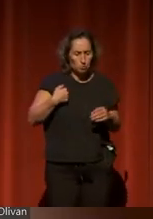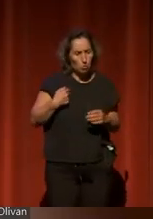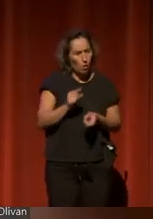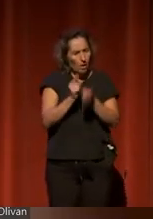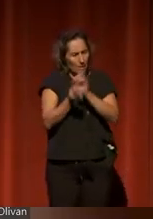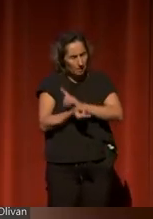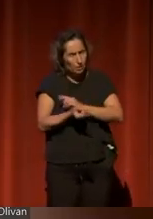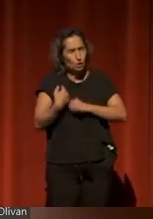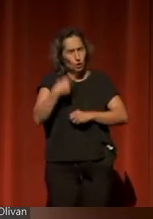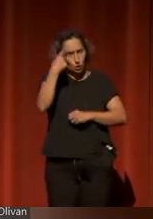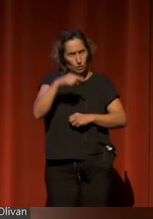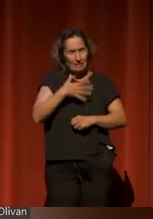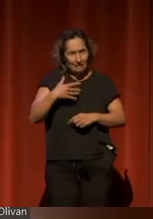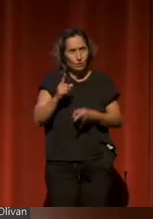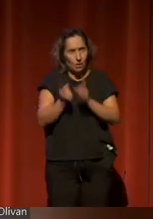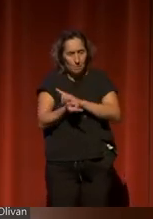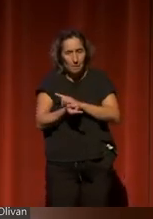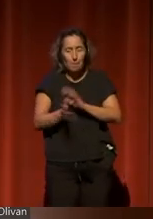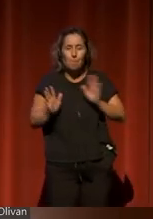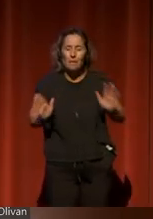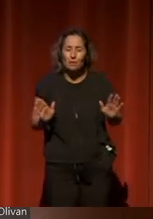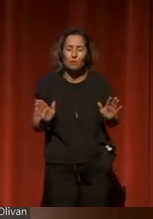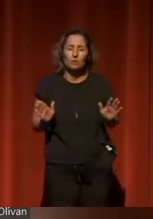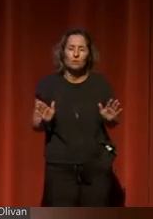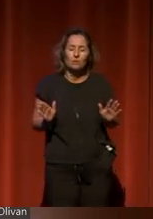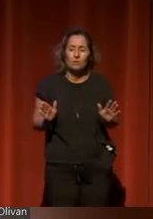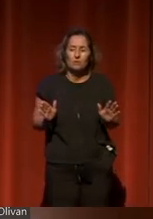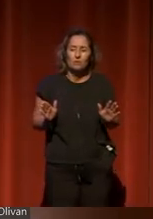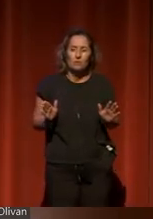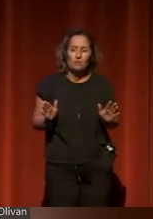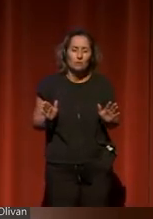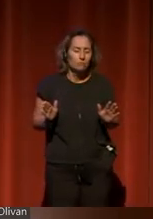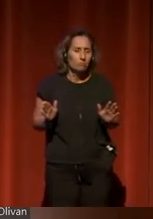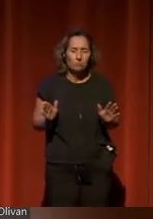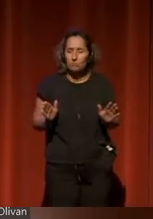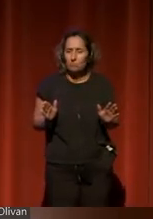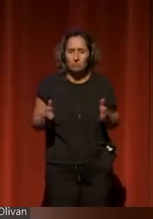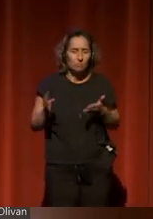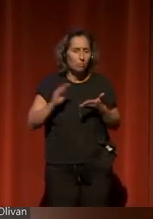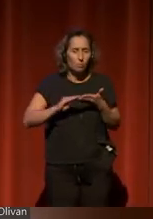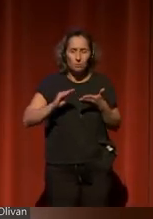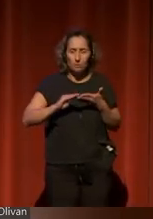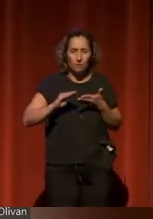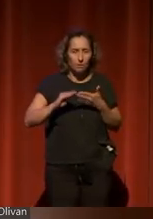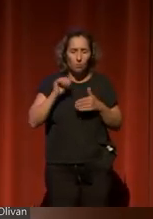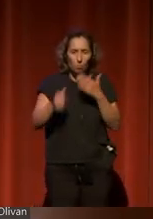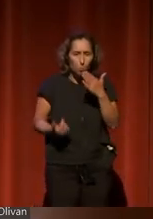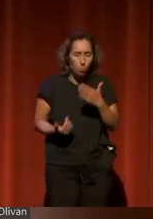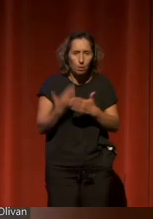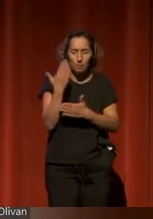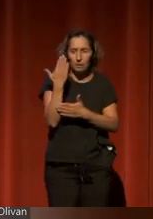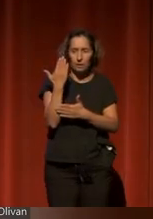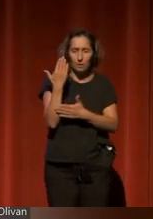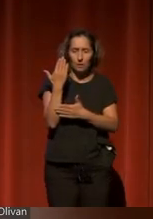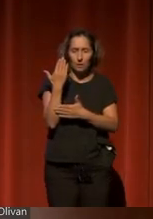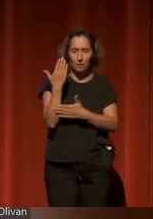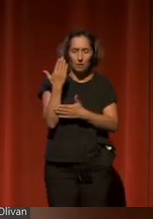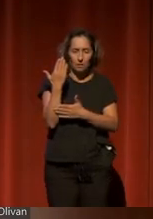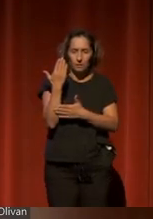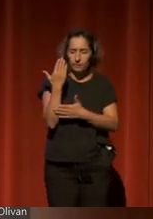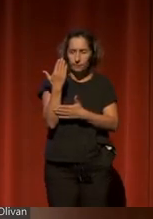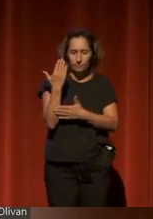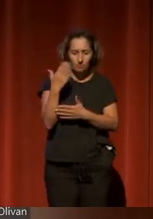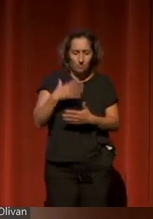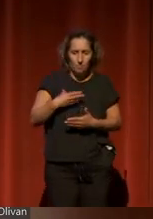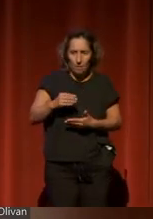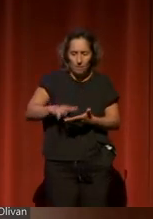sé que quiero cambiar las cosas pero al mismo tiempo Ah en fin eh quedo quedo sepultado todas las mañanas bajo una una montaña de